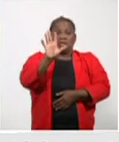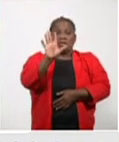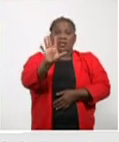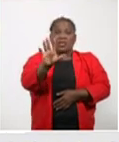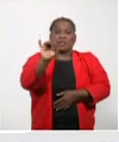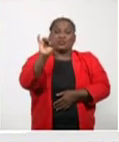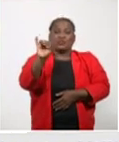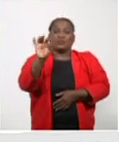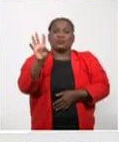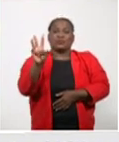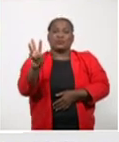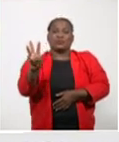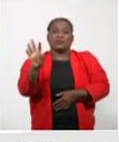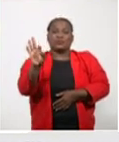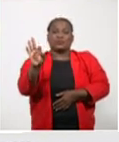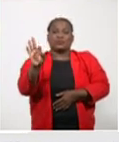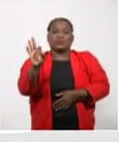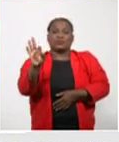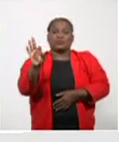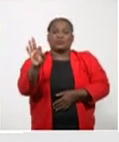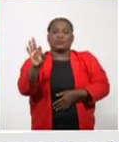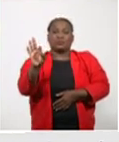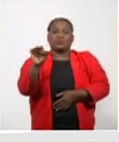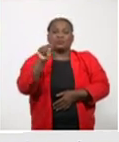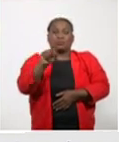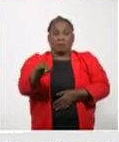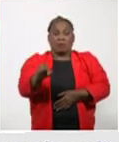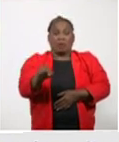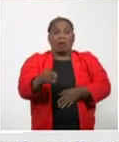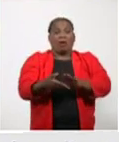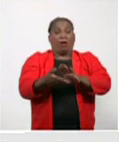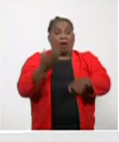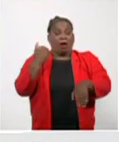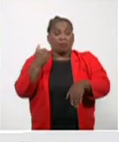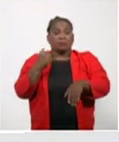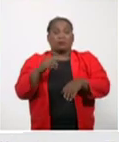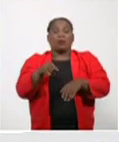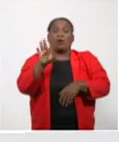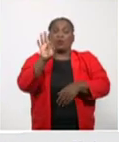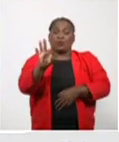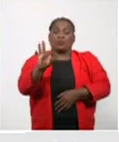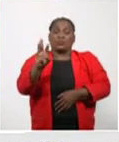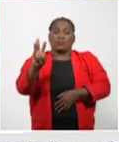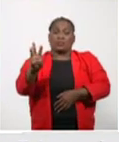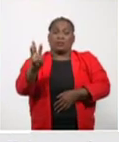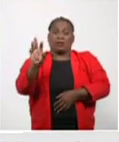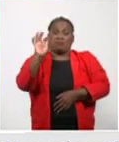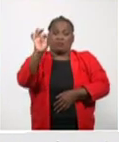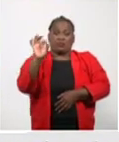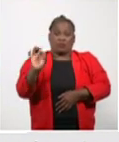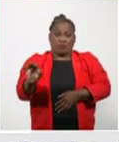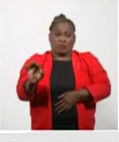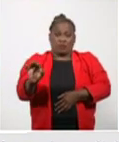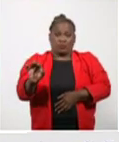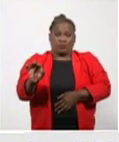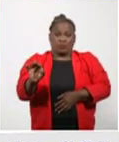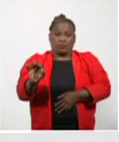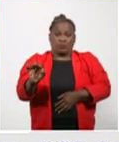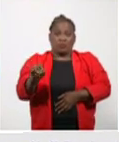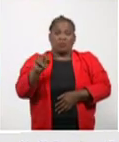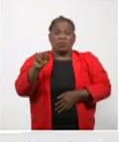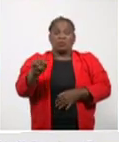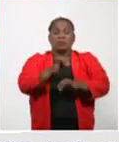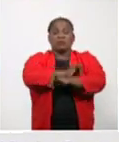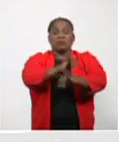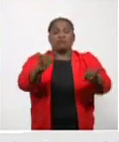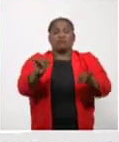568. Egresados, altas, recuperados, el 83,3%. Y se reporta en el